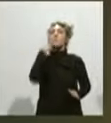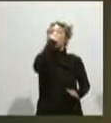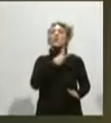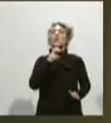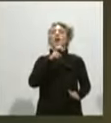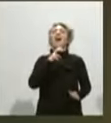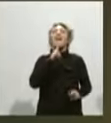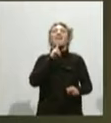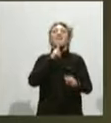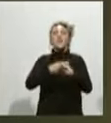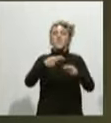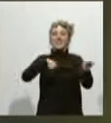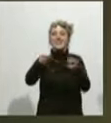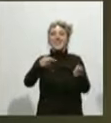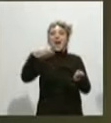Berska.